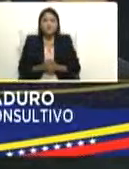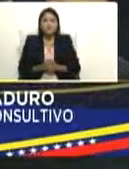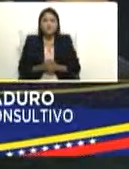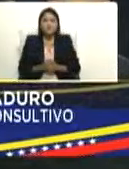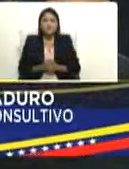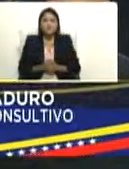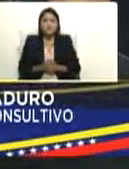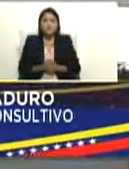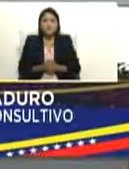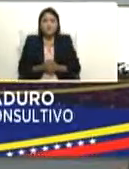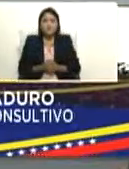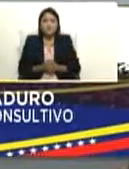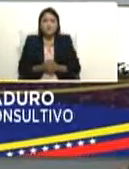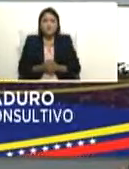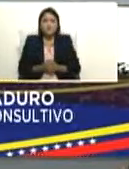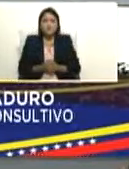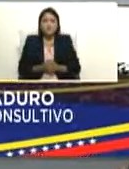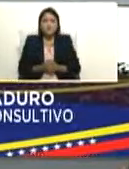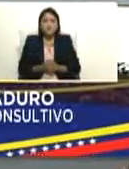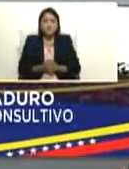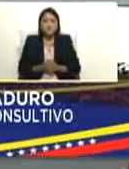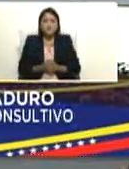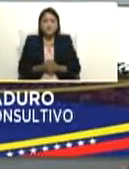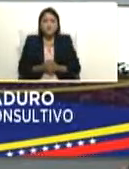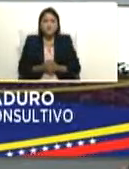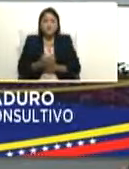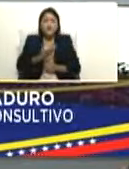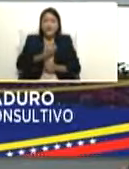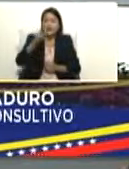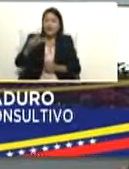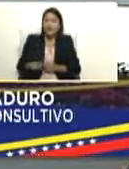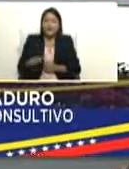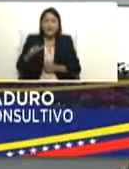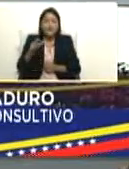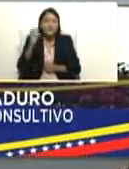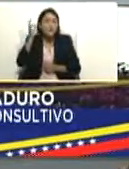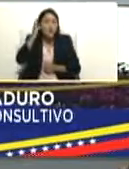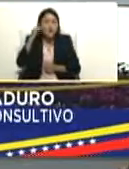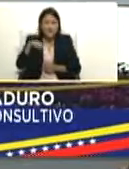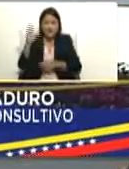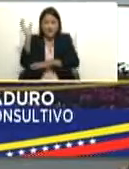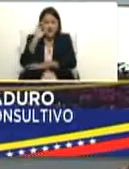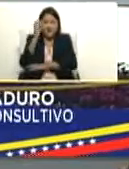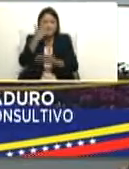Almiranta Carmen Meléndez, alcaldesa de Caracas.